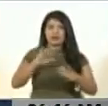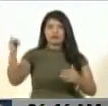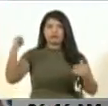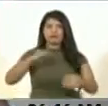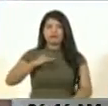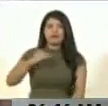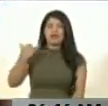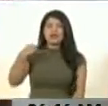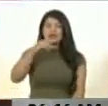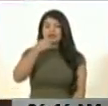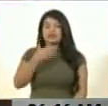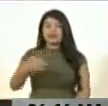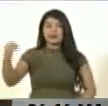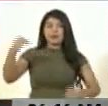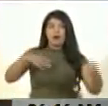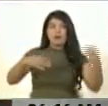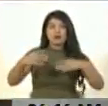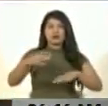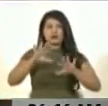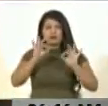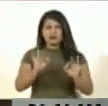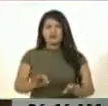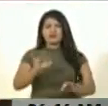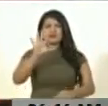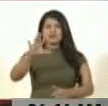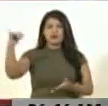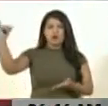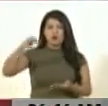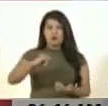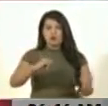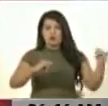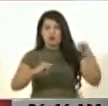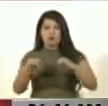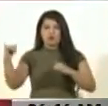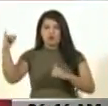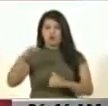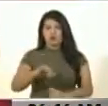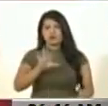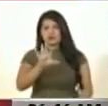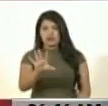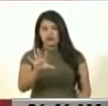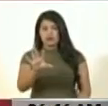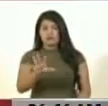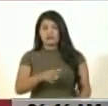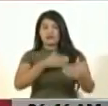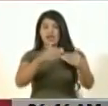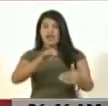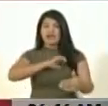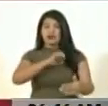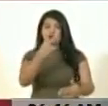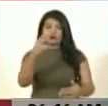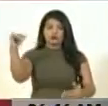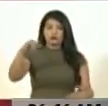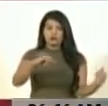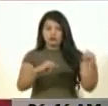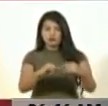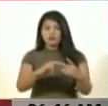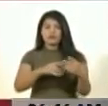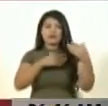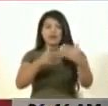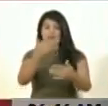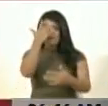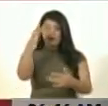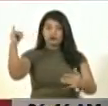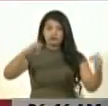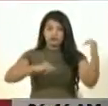mes de diciembre, fueron 5 vuelos y 2 más en enero y finalmente 2 en febrero. Y estamos pronto